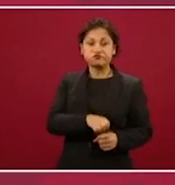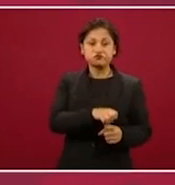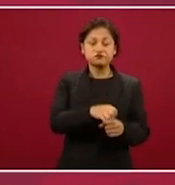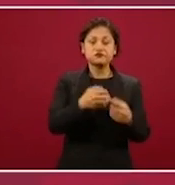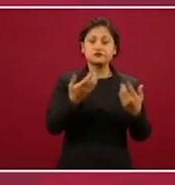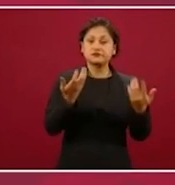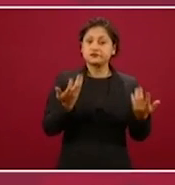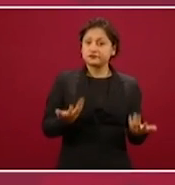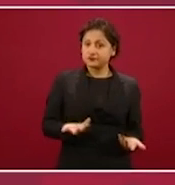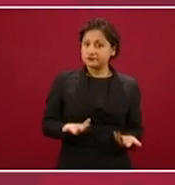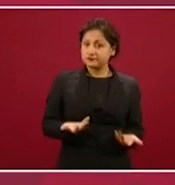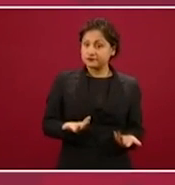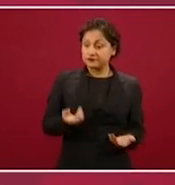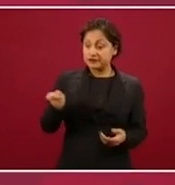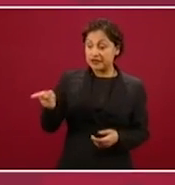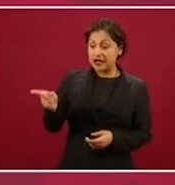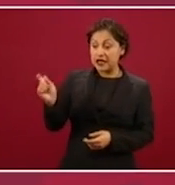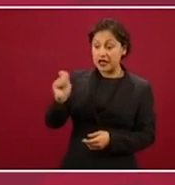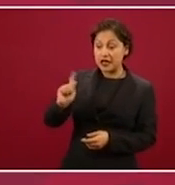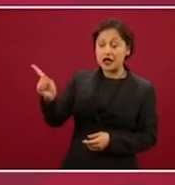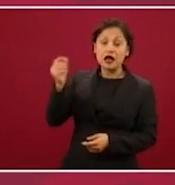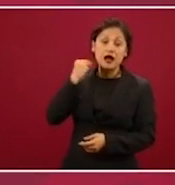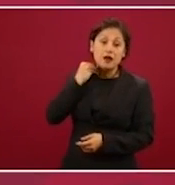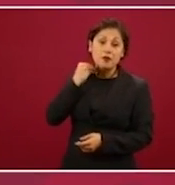por muy bueno que sea el abogado,